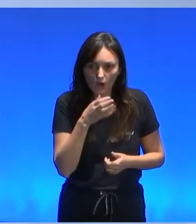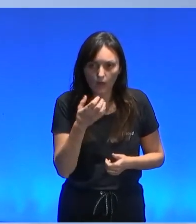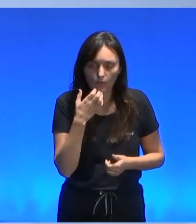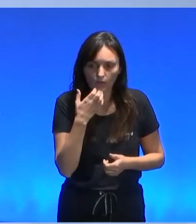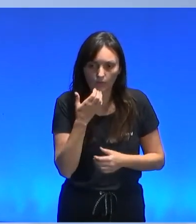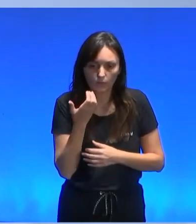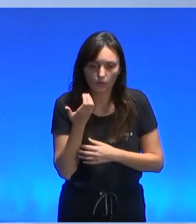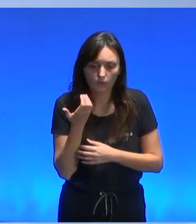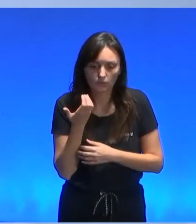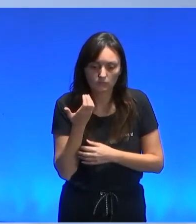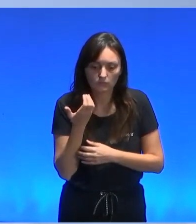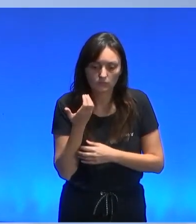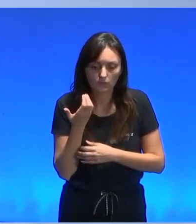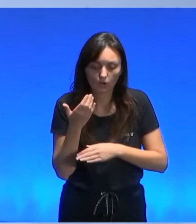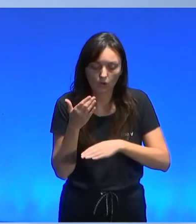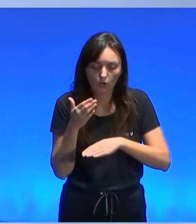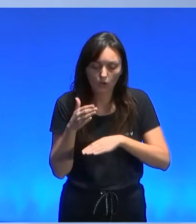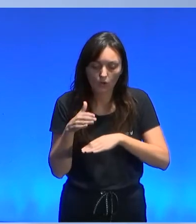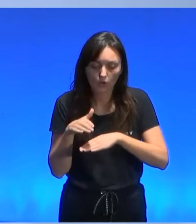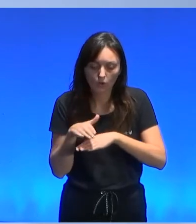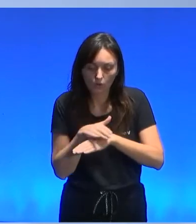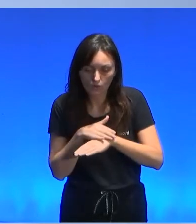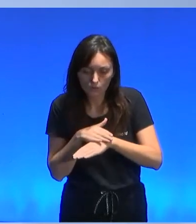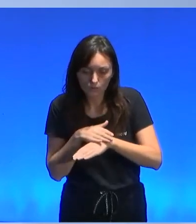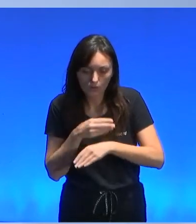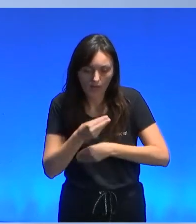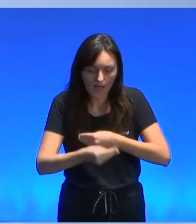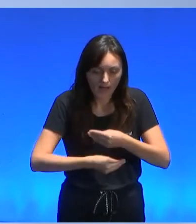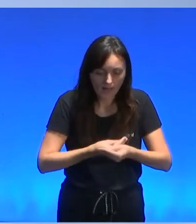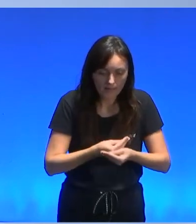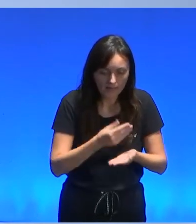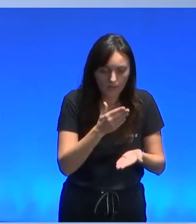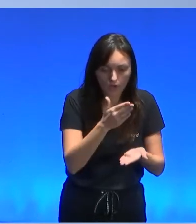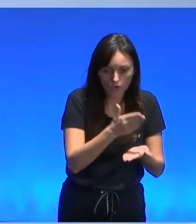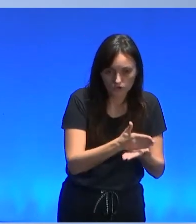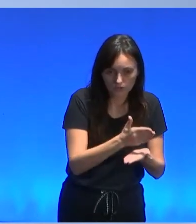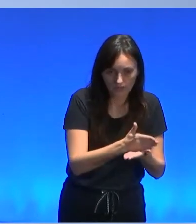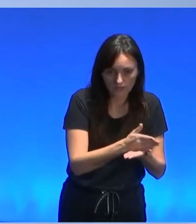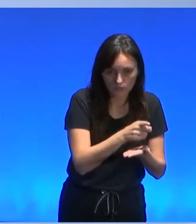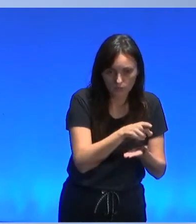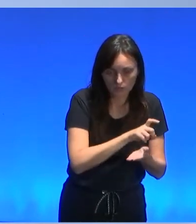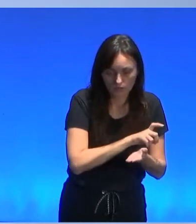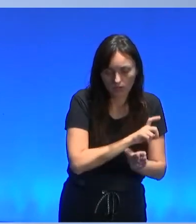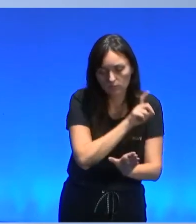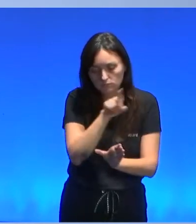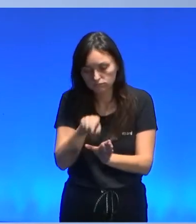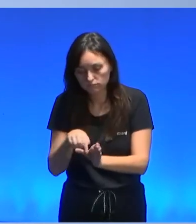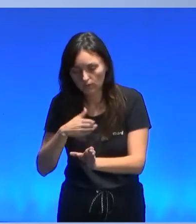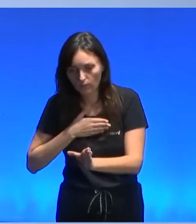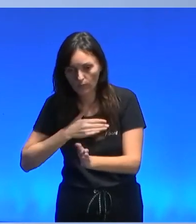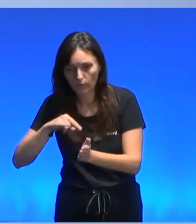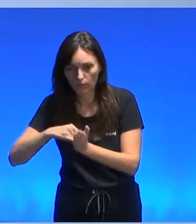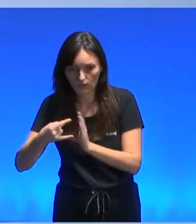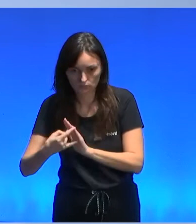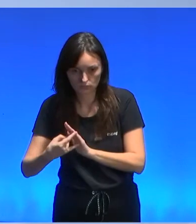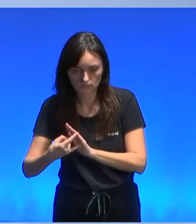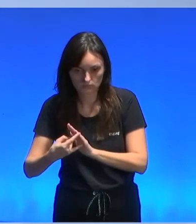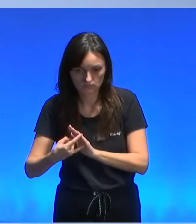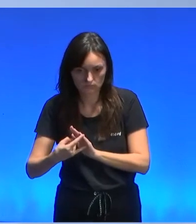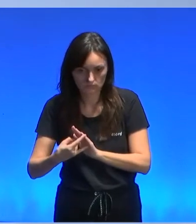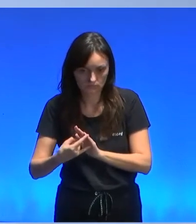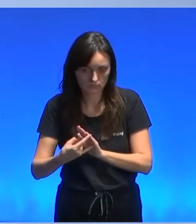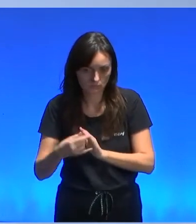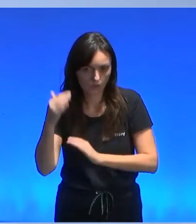el consejo lo expresen las escuelas que se adhieran al proyecto, que compartan